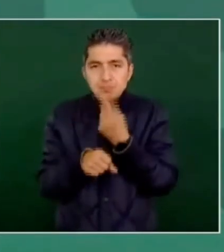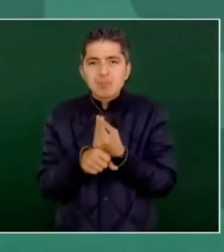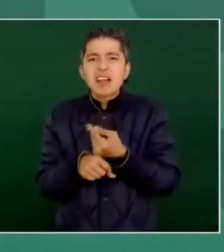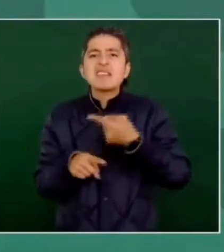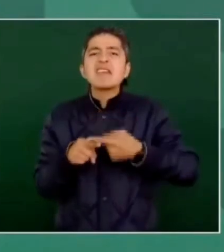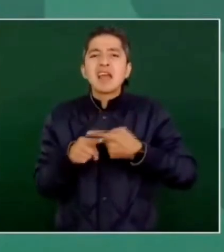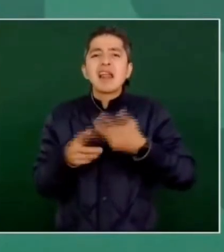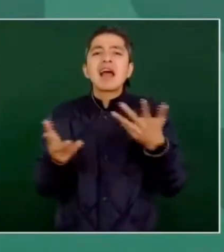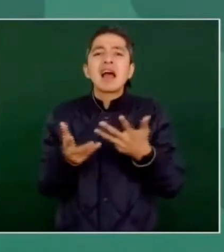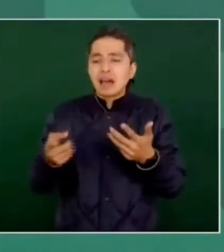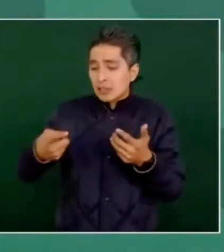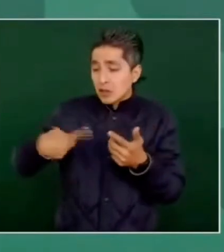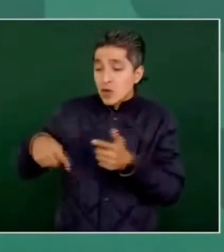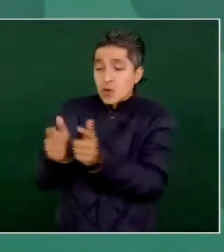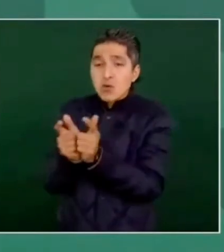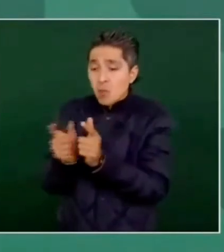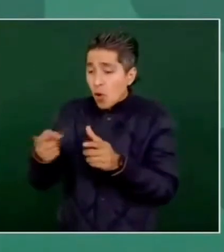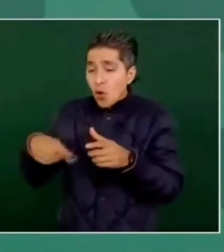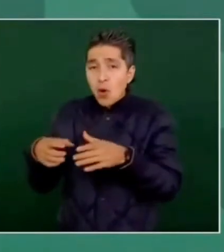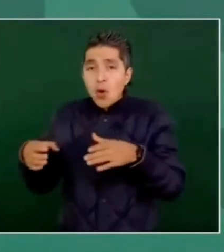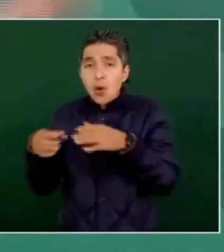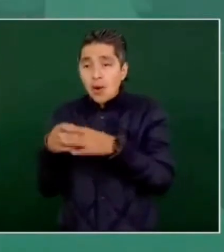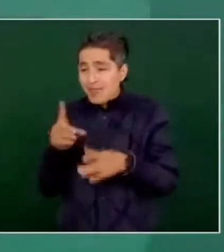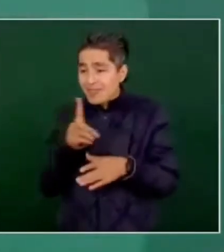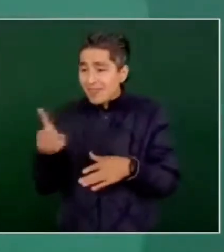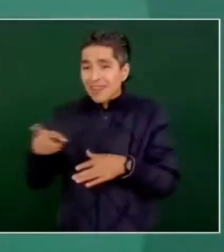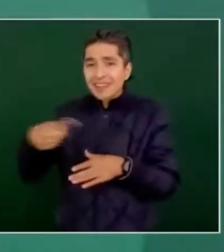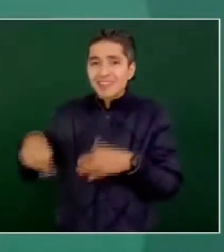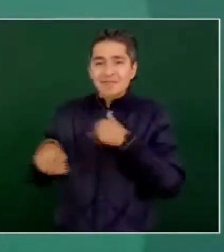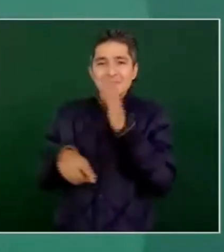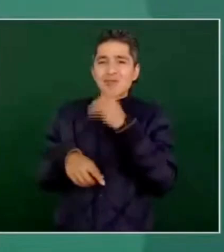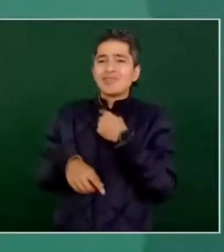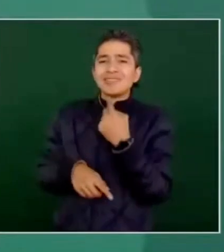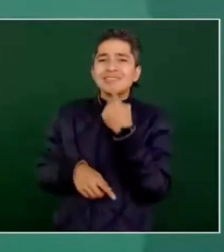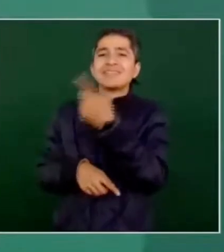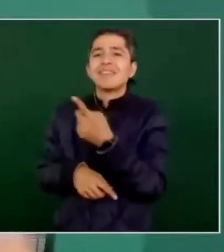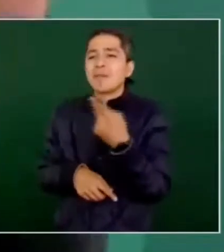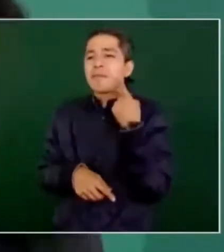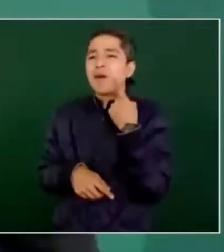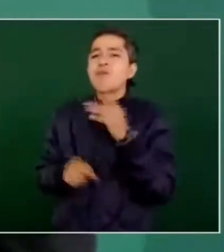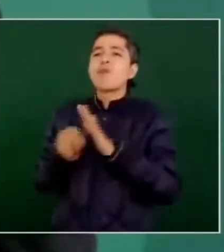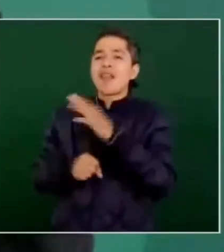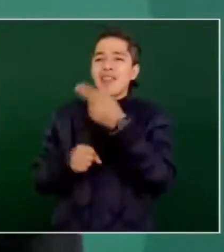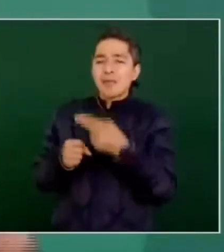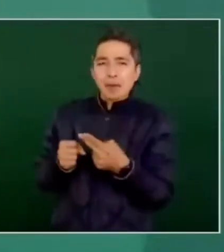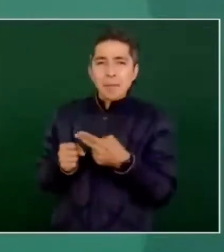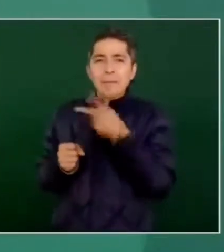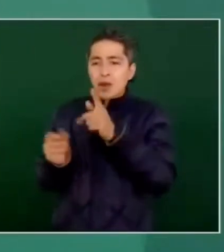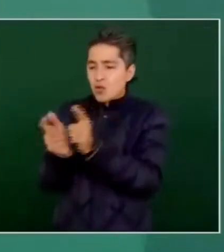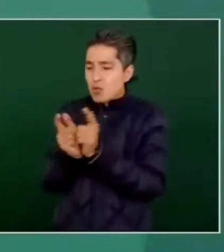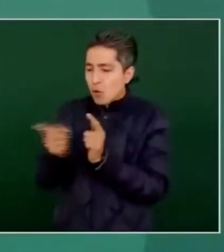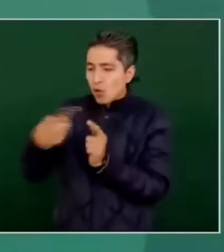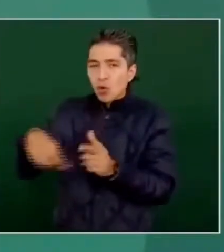los del bloque conservador, porque no puedo mencionar a los partidos, pero el bloque conservador sí.